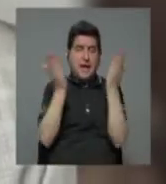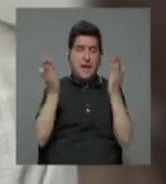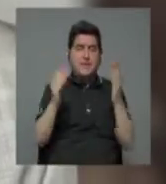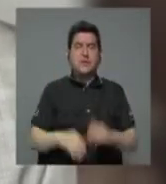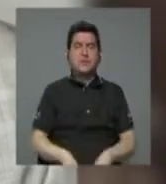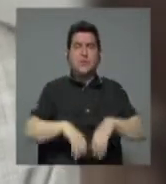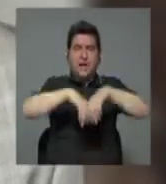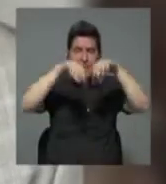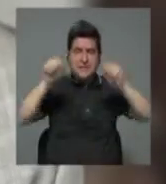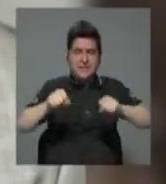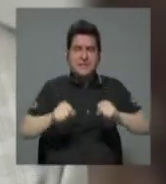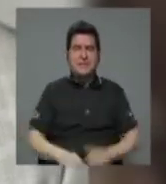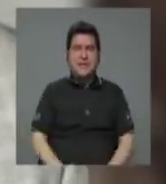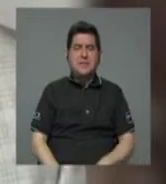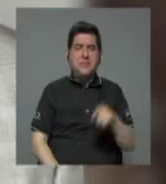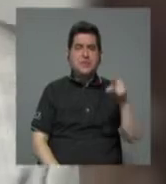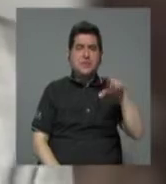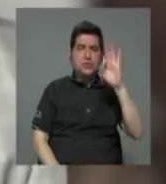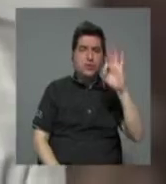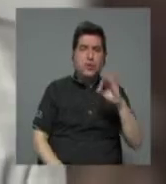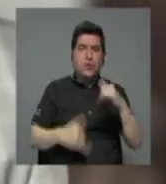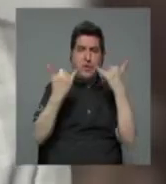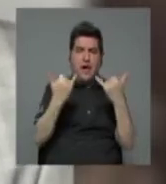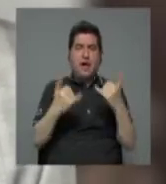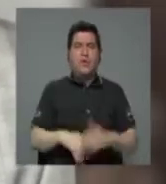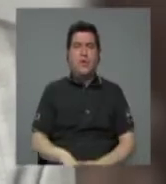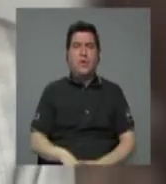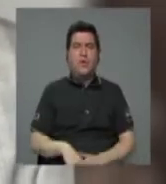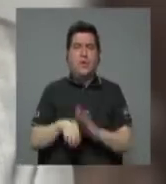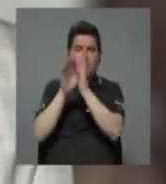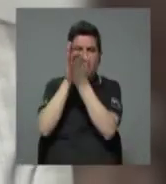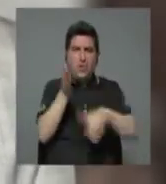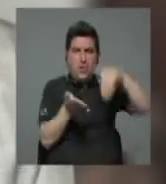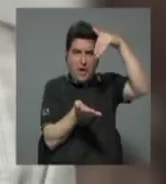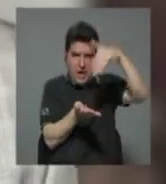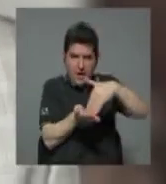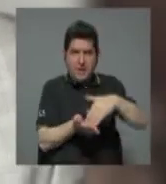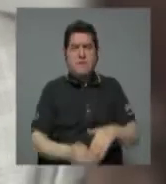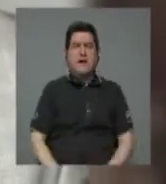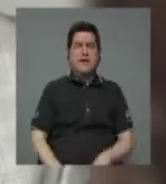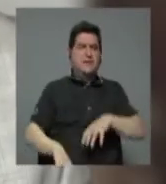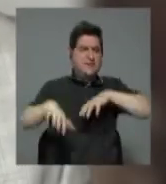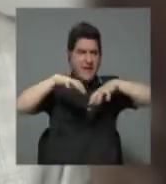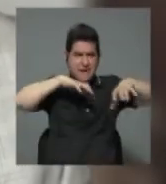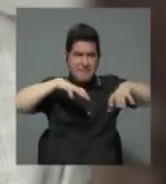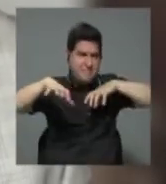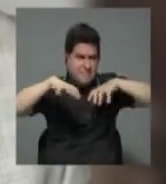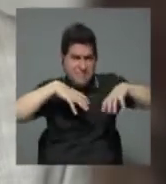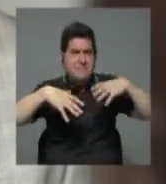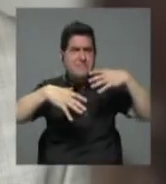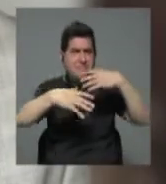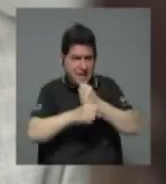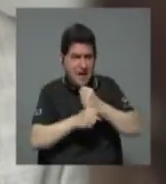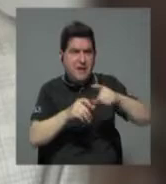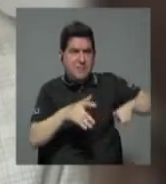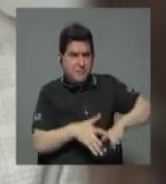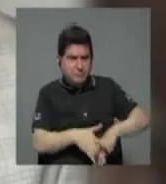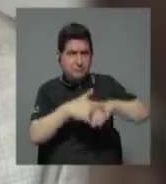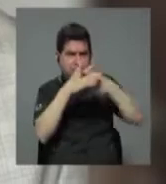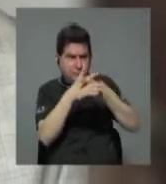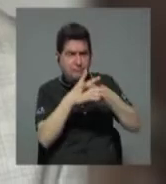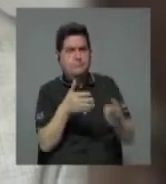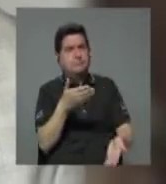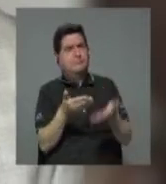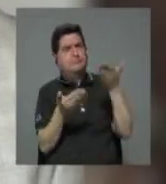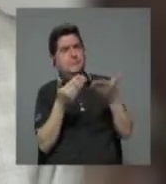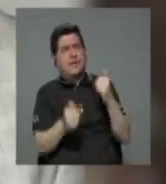de zonas francas a las zonas del Valle Central y se empieza a crear una dinámica donde empezamos